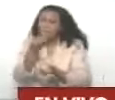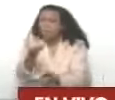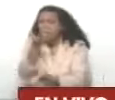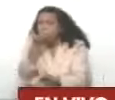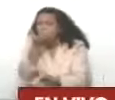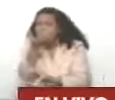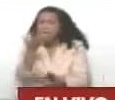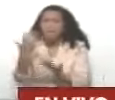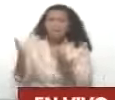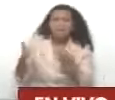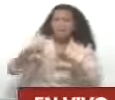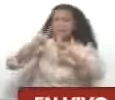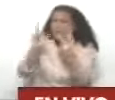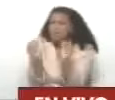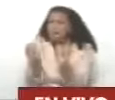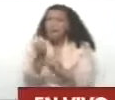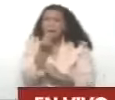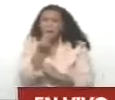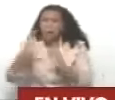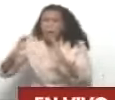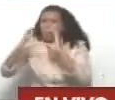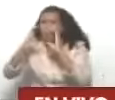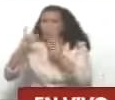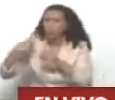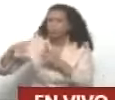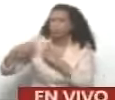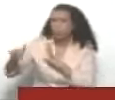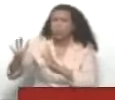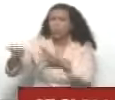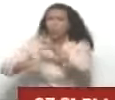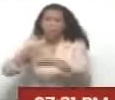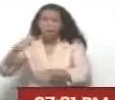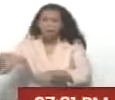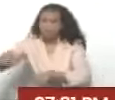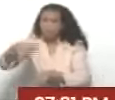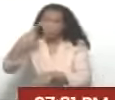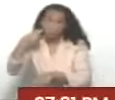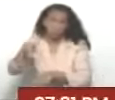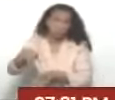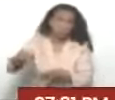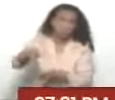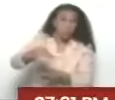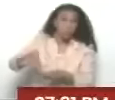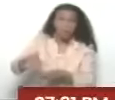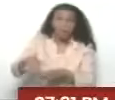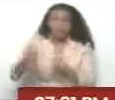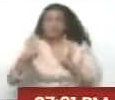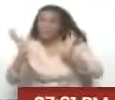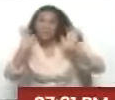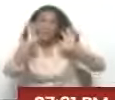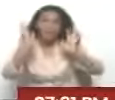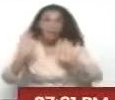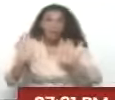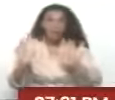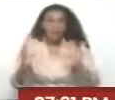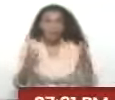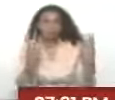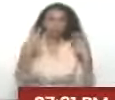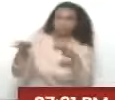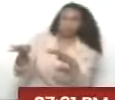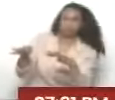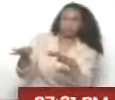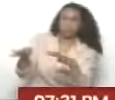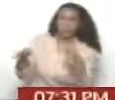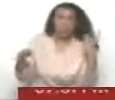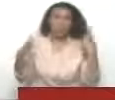caliente, empanada, hamburguesa, comprando. Yo saludo, saludo, saludo. Y por aquí a la